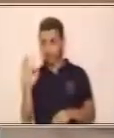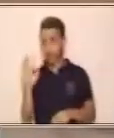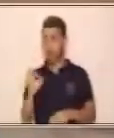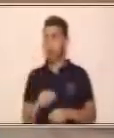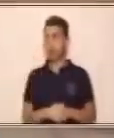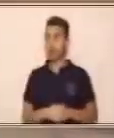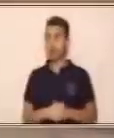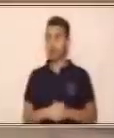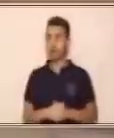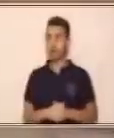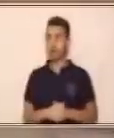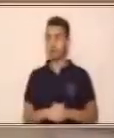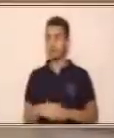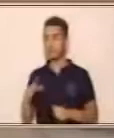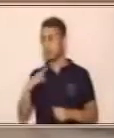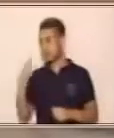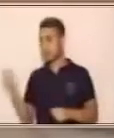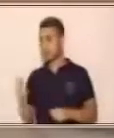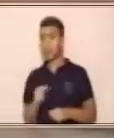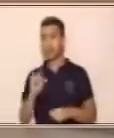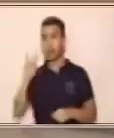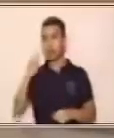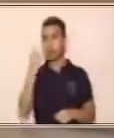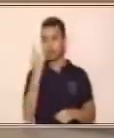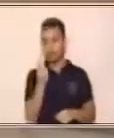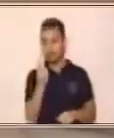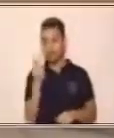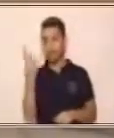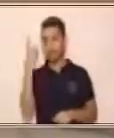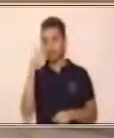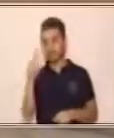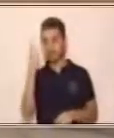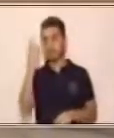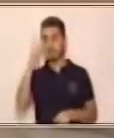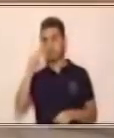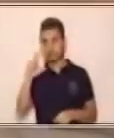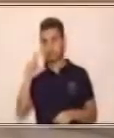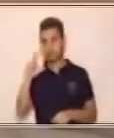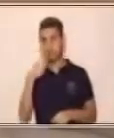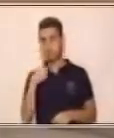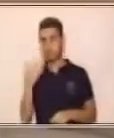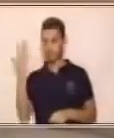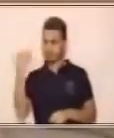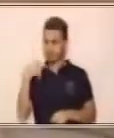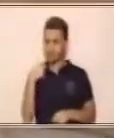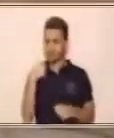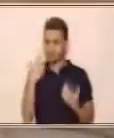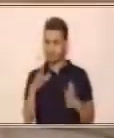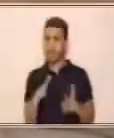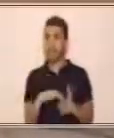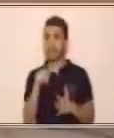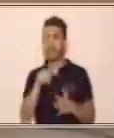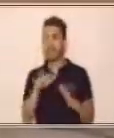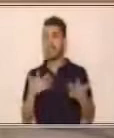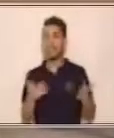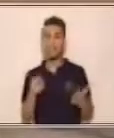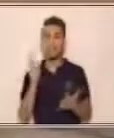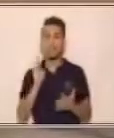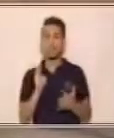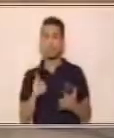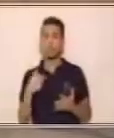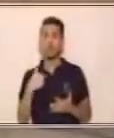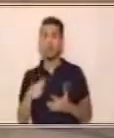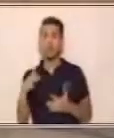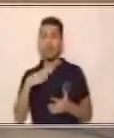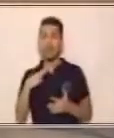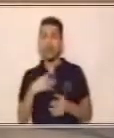conformado por unidad, decena y centena. Estos, como ya lo hemos dicho en otras ocasiones, estos generalmente los representamos